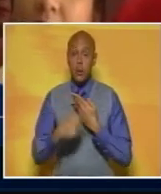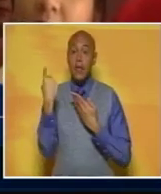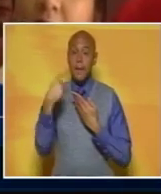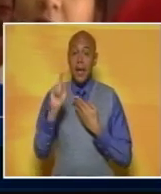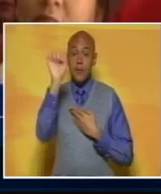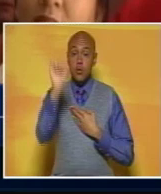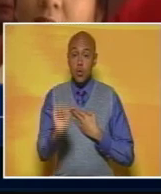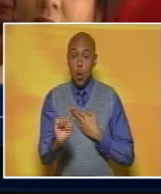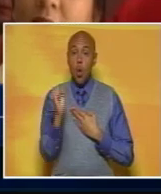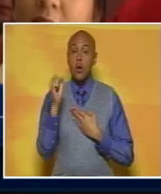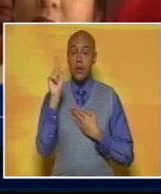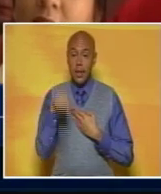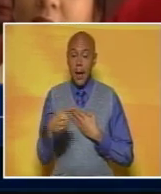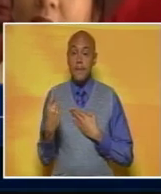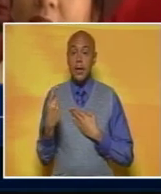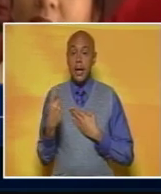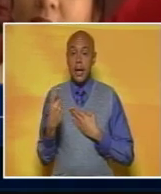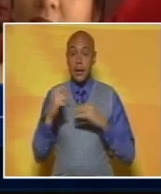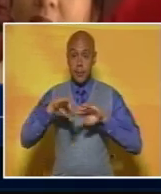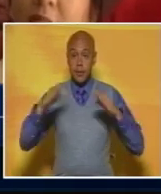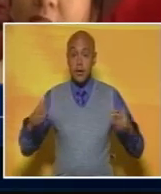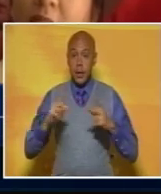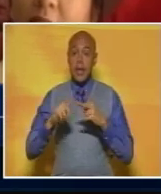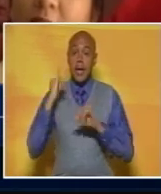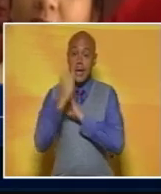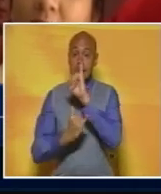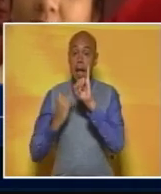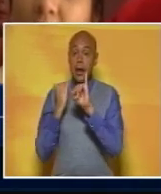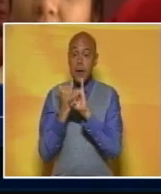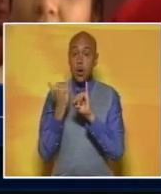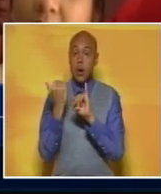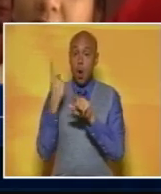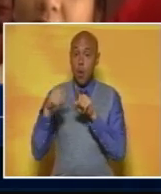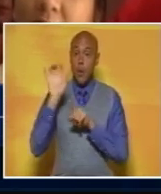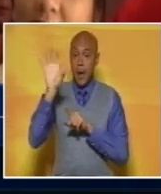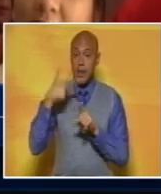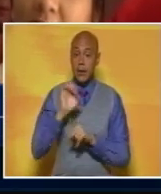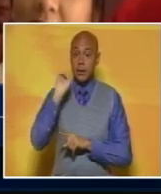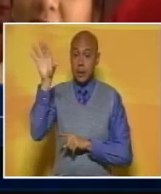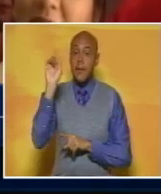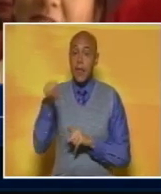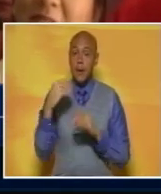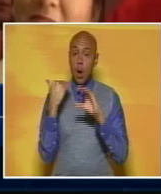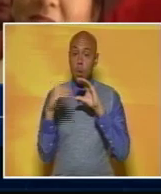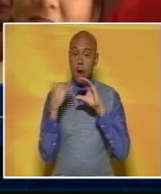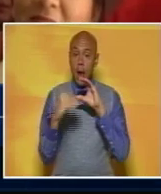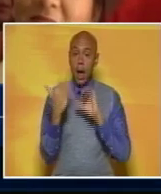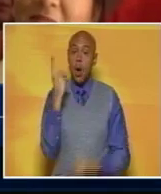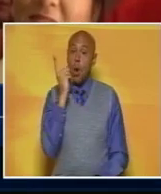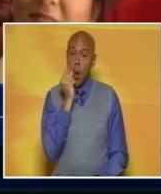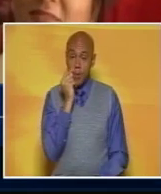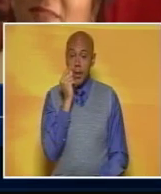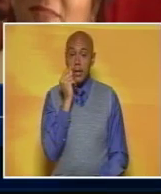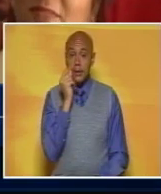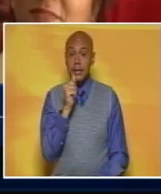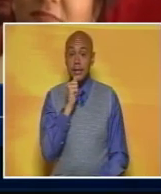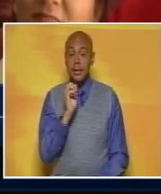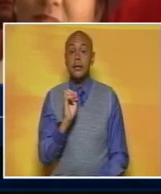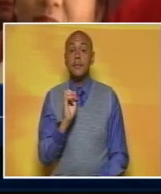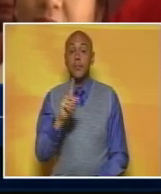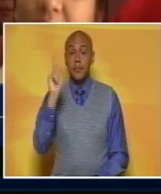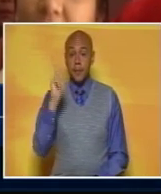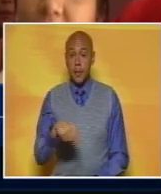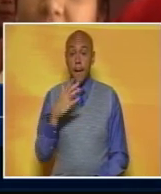sur, postera, los envíos internacionales para trabajar y para que nuestros usuarios tengan la